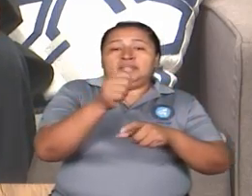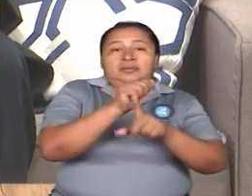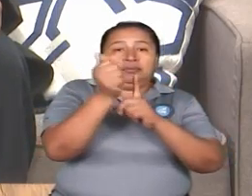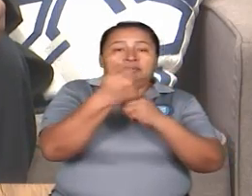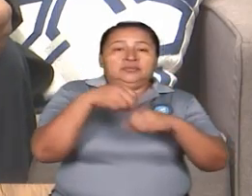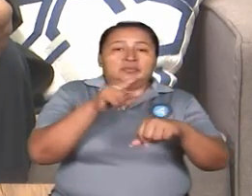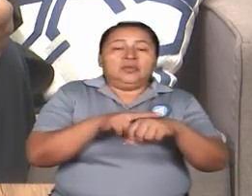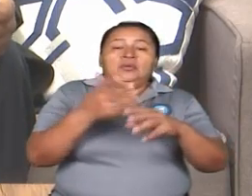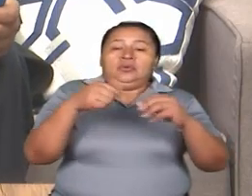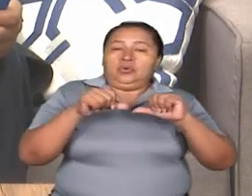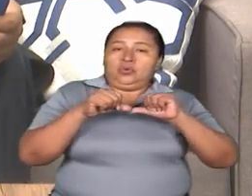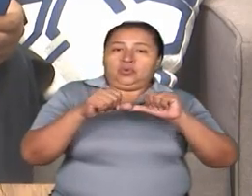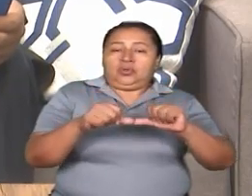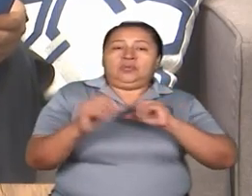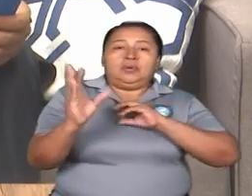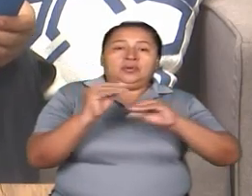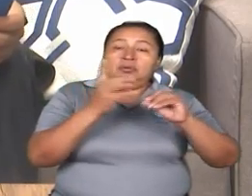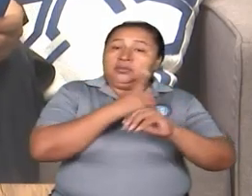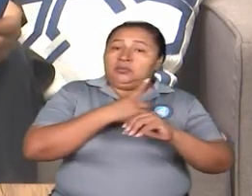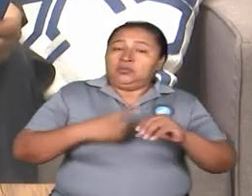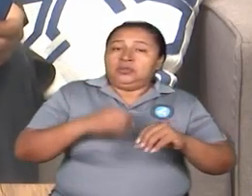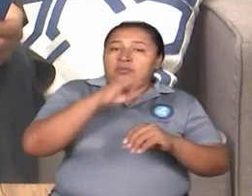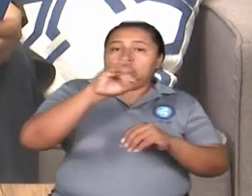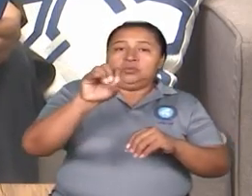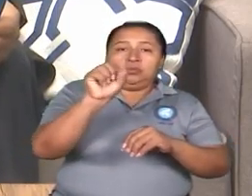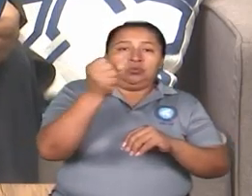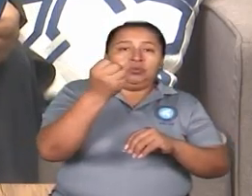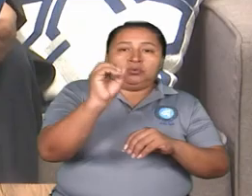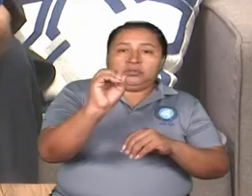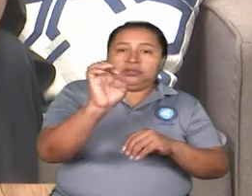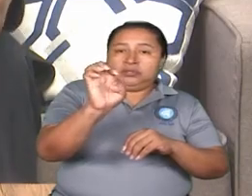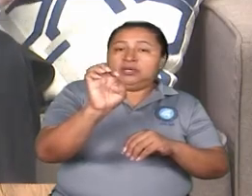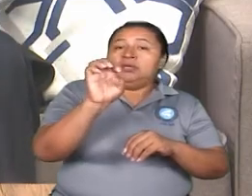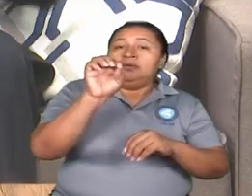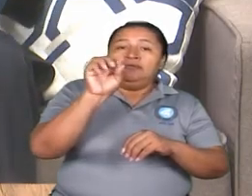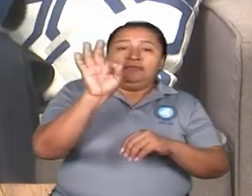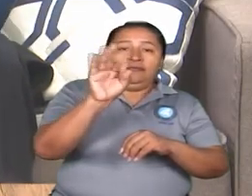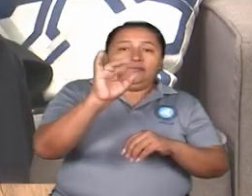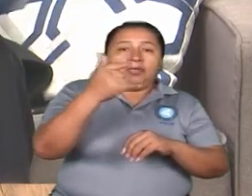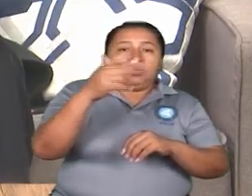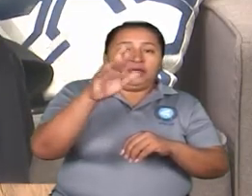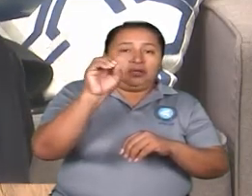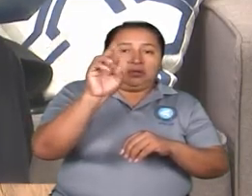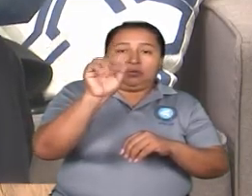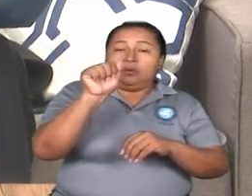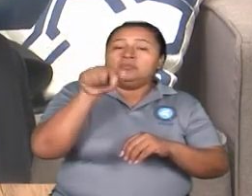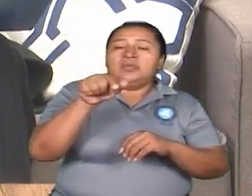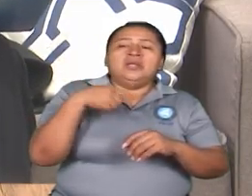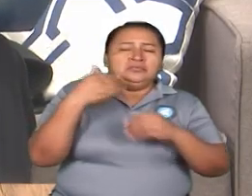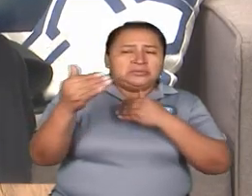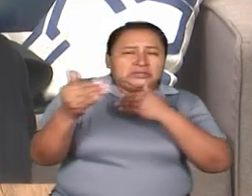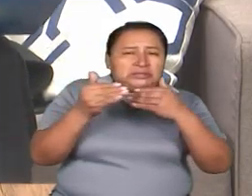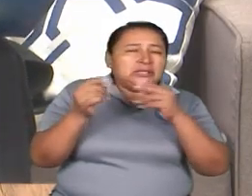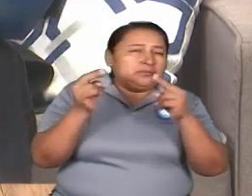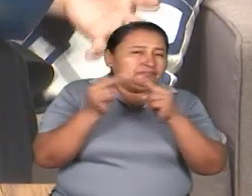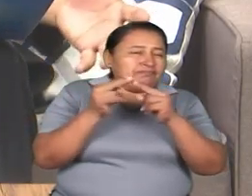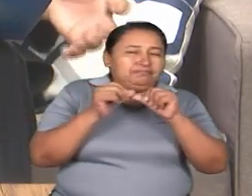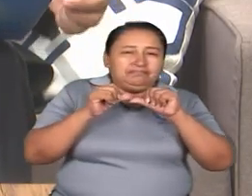Para ello continuamos conversando con nuestro diputado José Figueroa, quien estuvo bastante vinculado y muy cercano al proceso de creación,